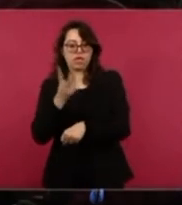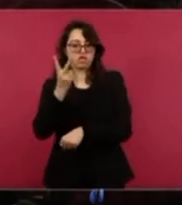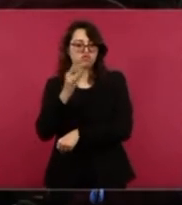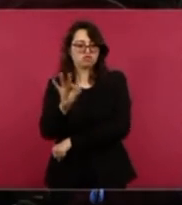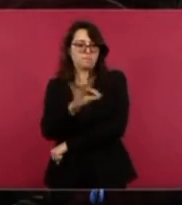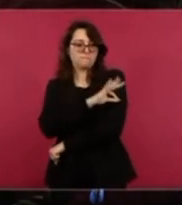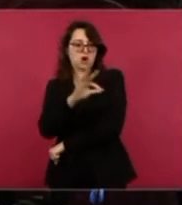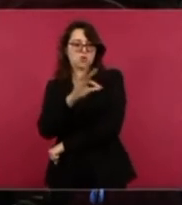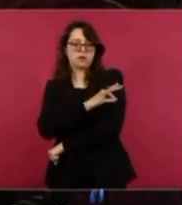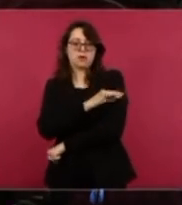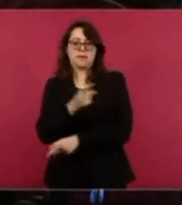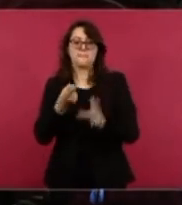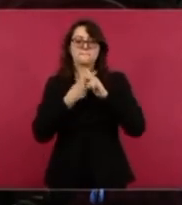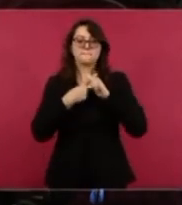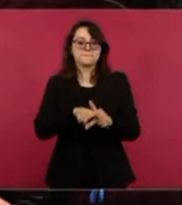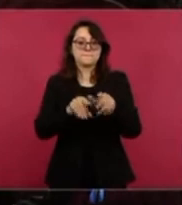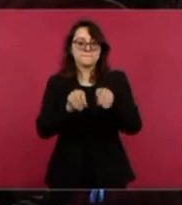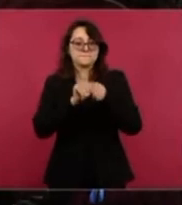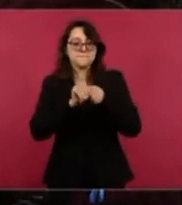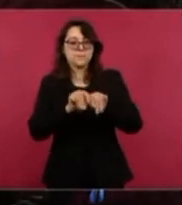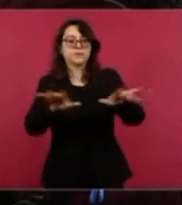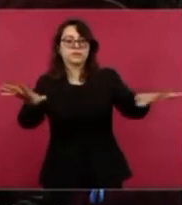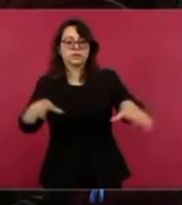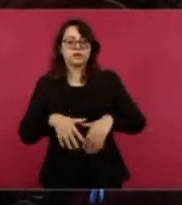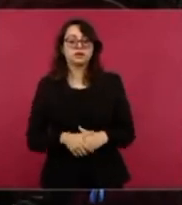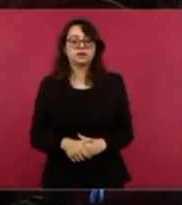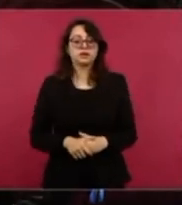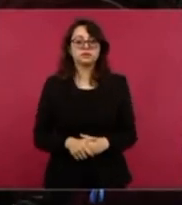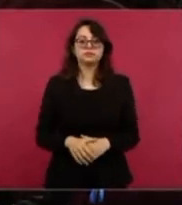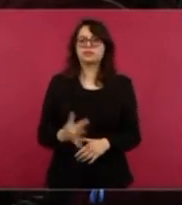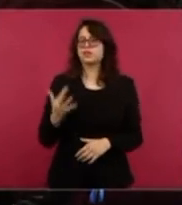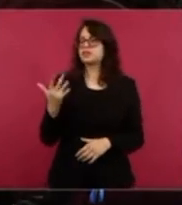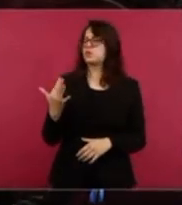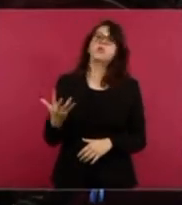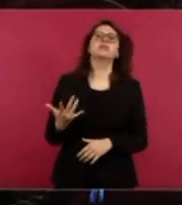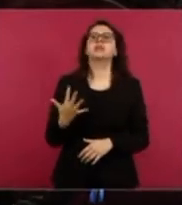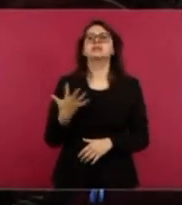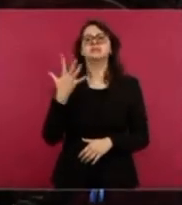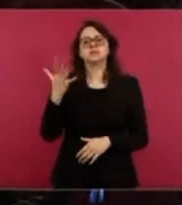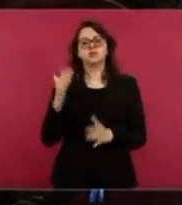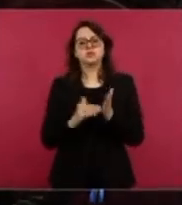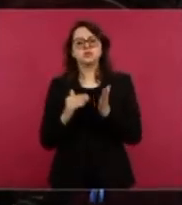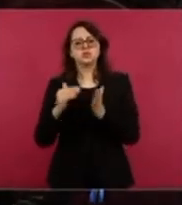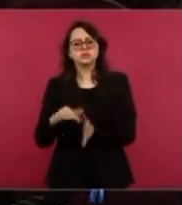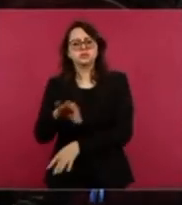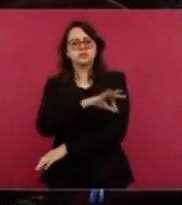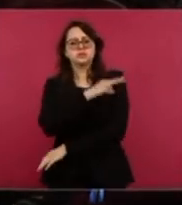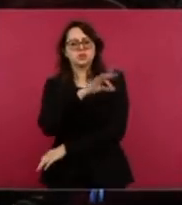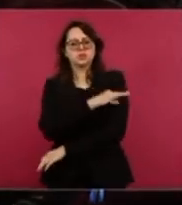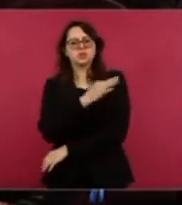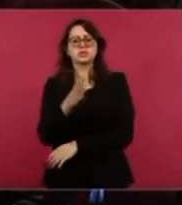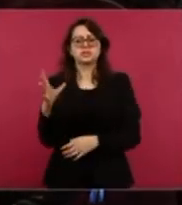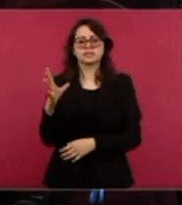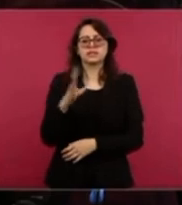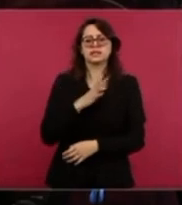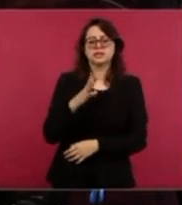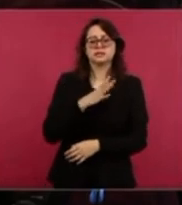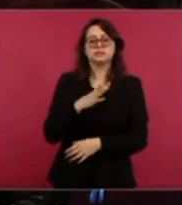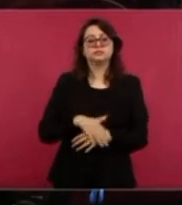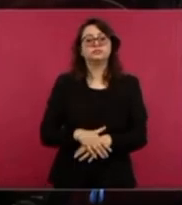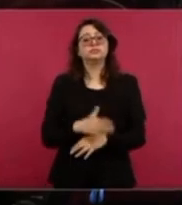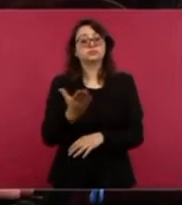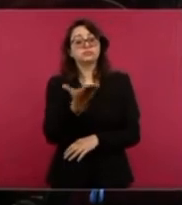enfermedades y alrededor hay de 55, un poco más de millones de vacunas que se van a aplicar. Yo quisiera preguntarle si usted ya se vacunó, si